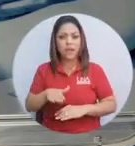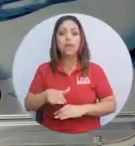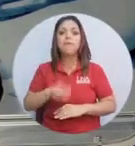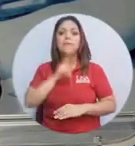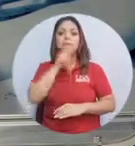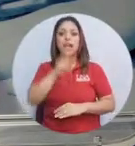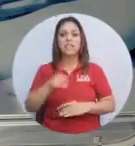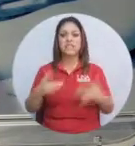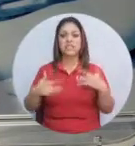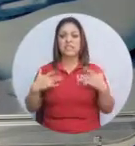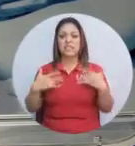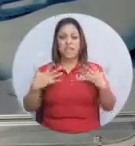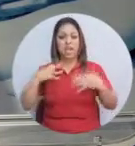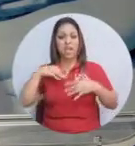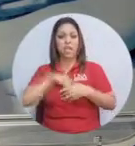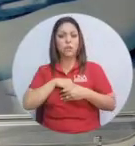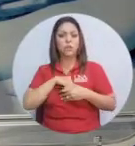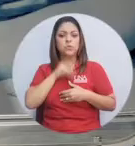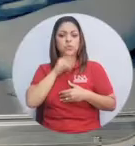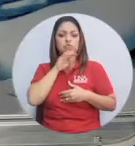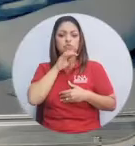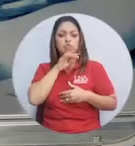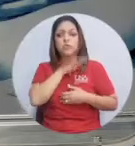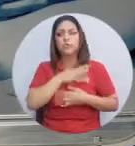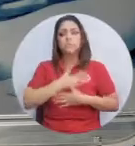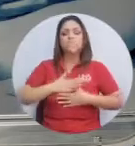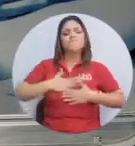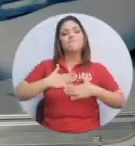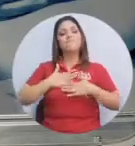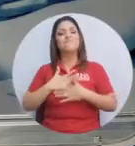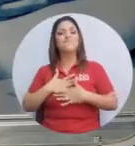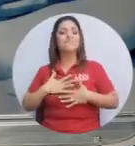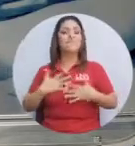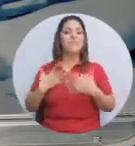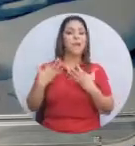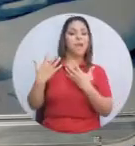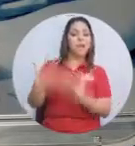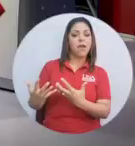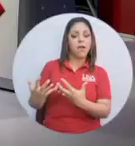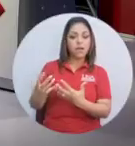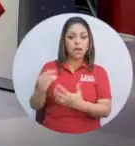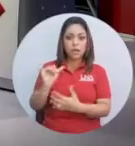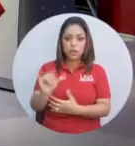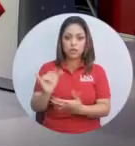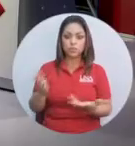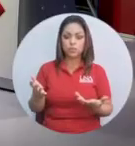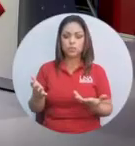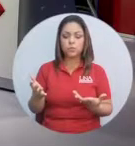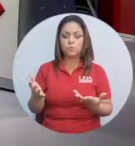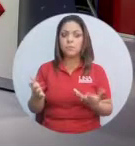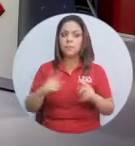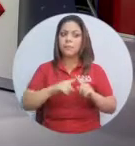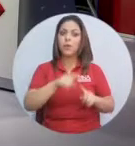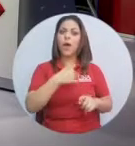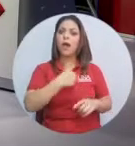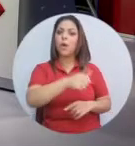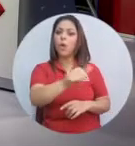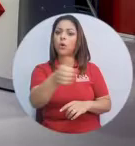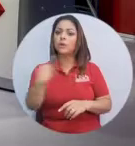es una persona cuya personalidad ya es perversa, eso le genera placer. Pero también estamos ante personalidades no